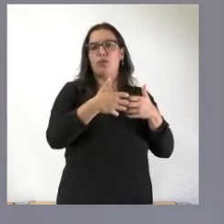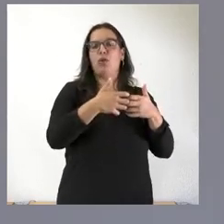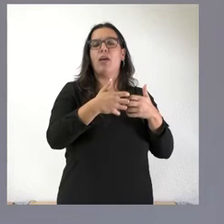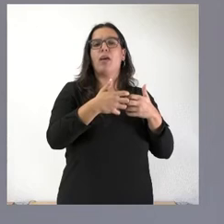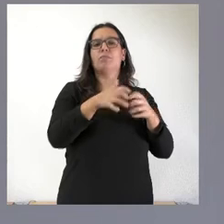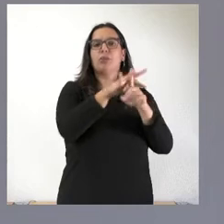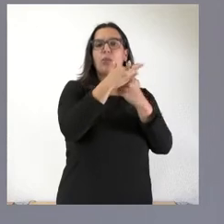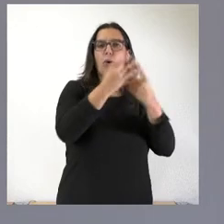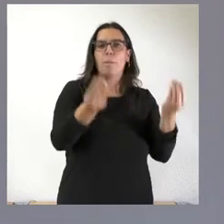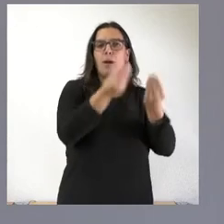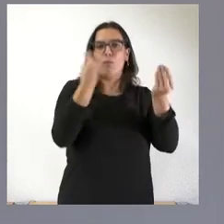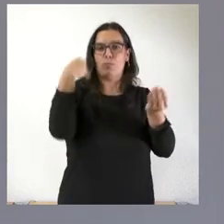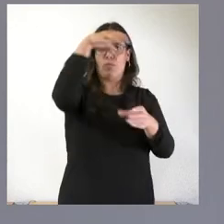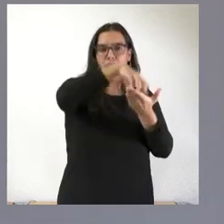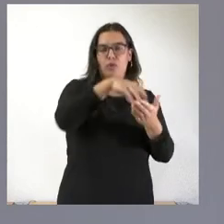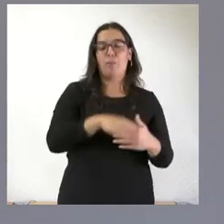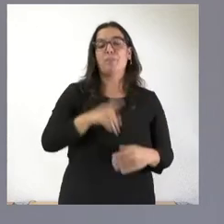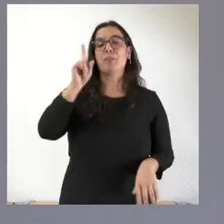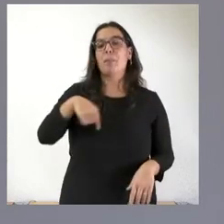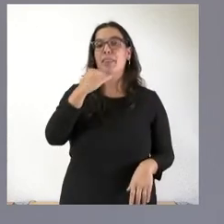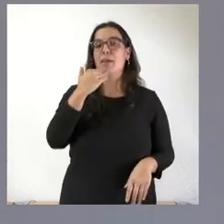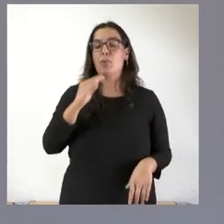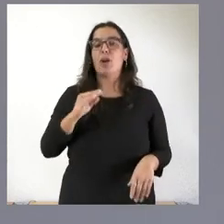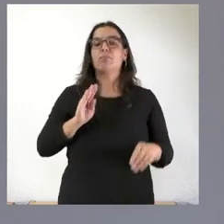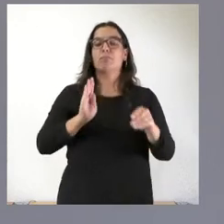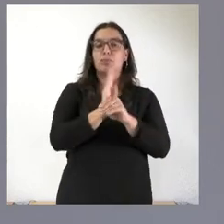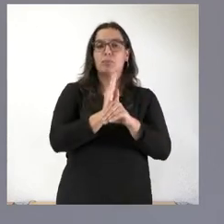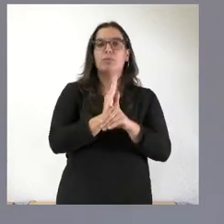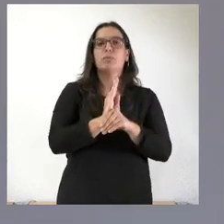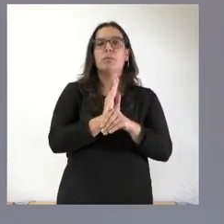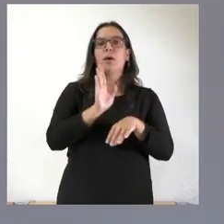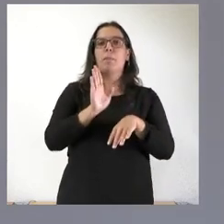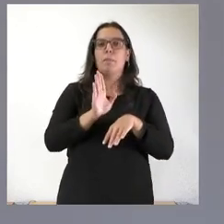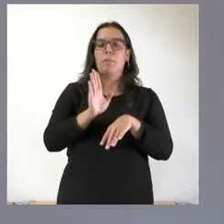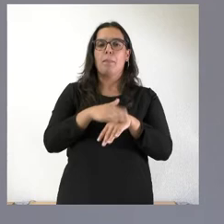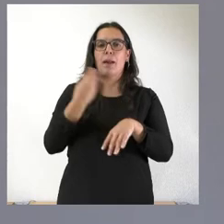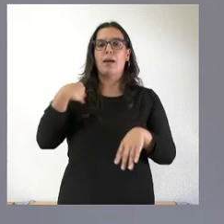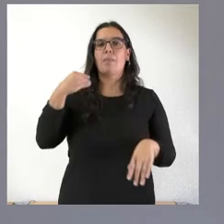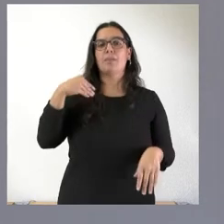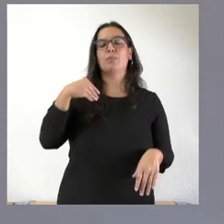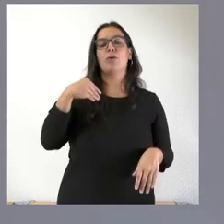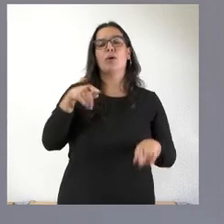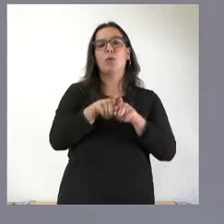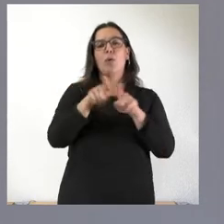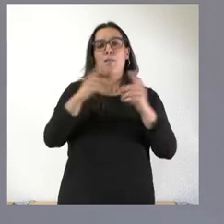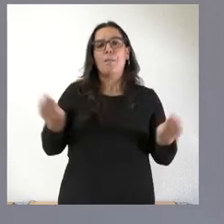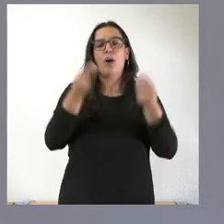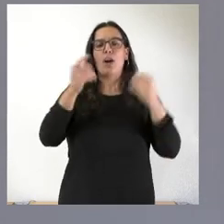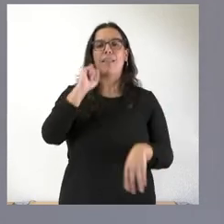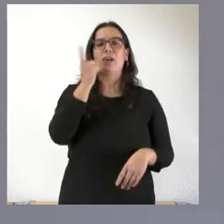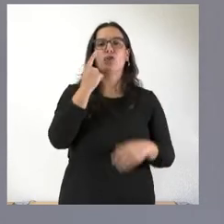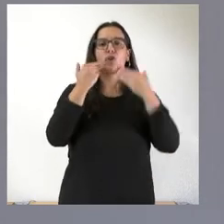condiciones del centro. En Zamora también se destinan aportaciones para el equipamiento del diagnóstico por imagen. En el ámbito de